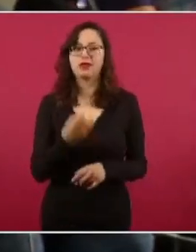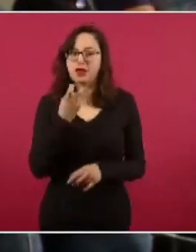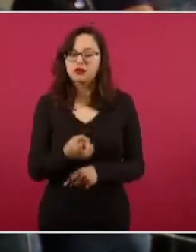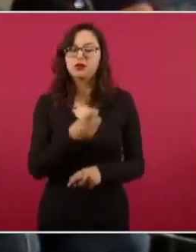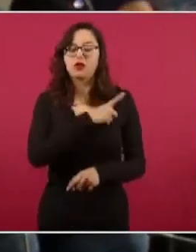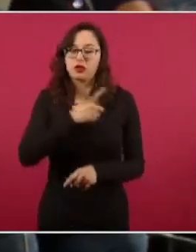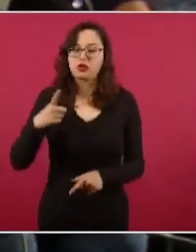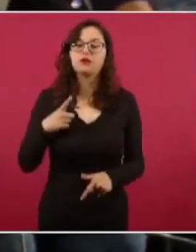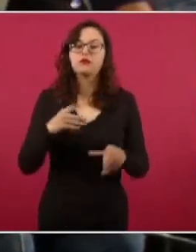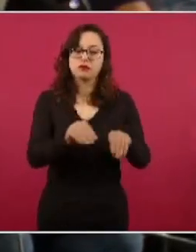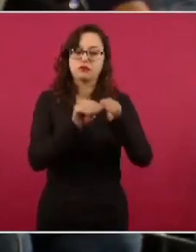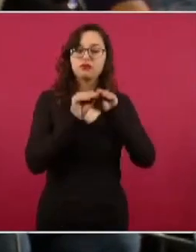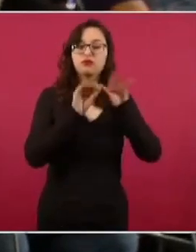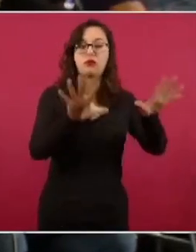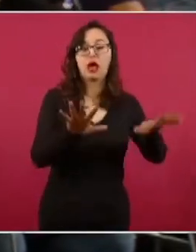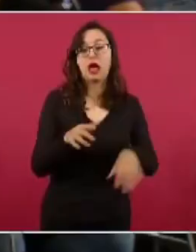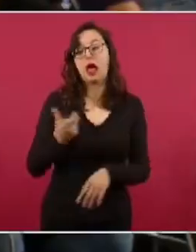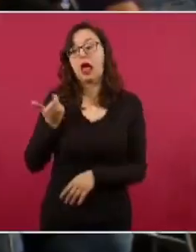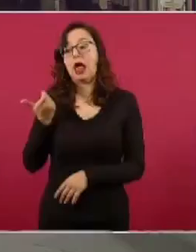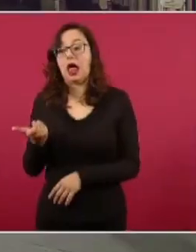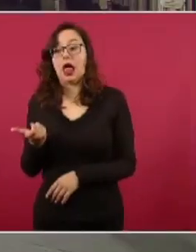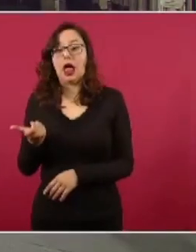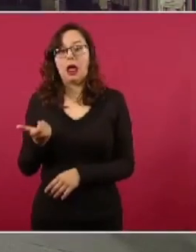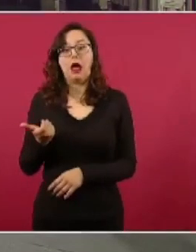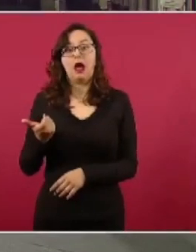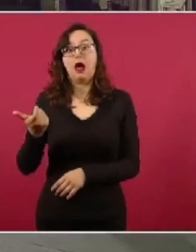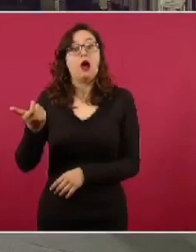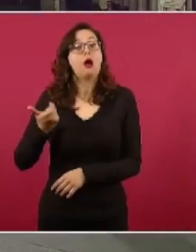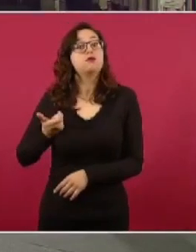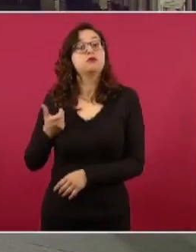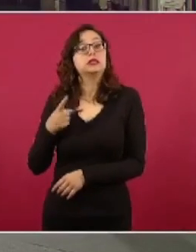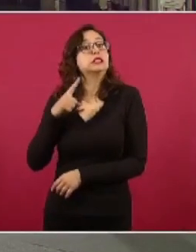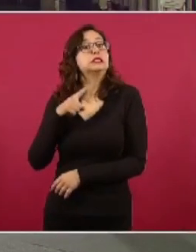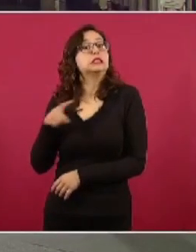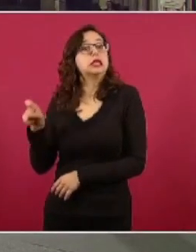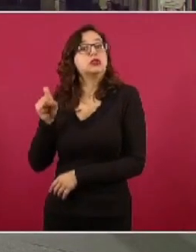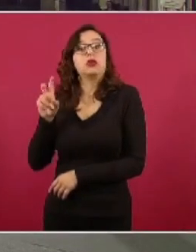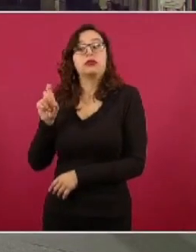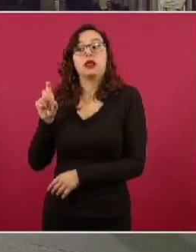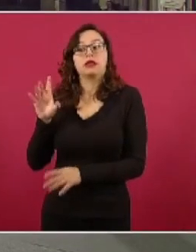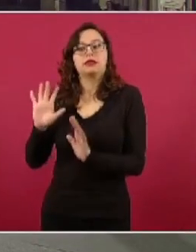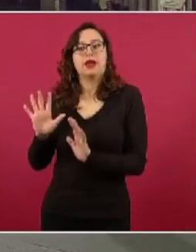se entere de que eso desembolsa el erario nacional.